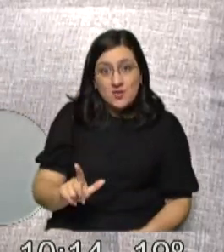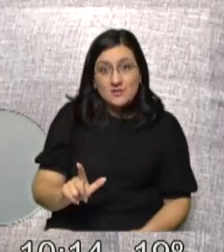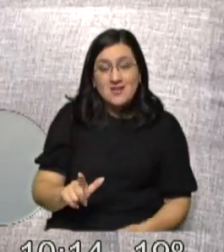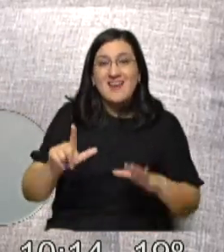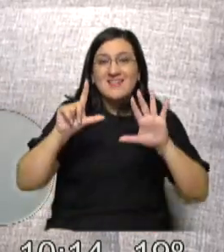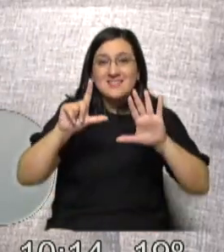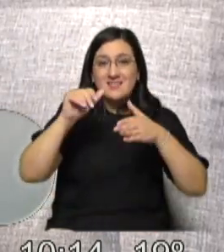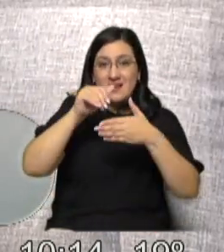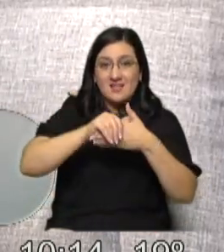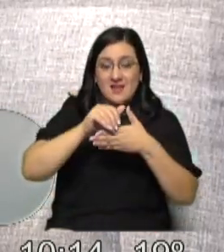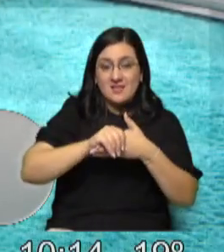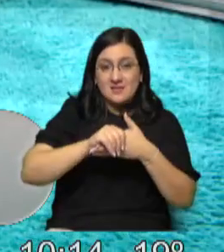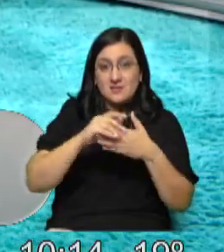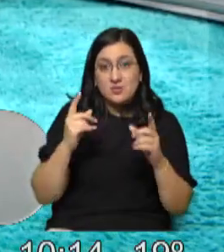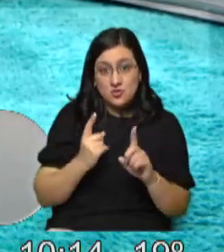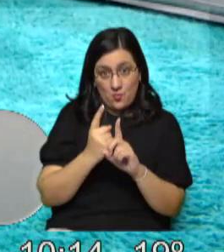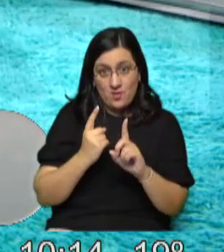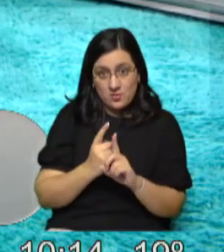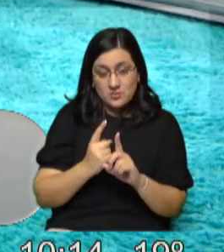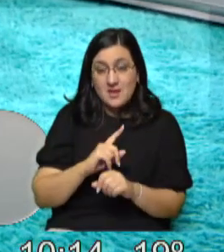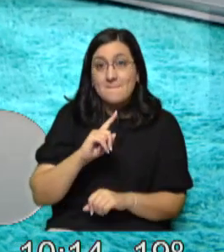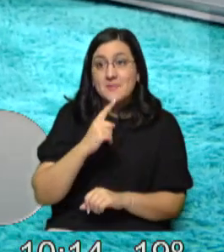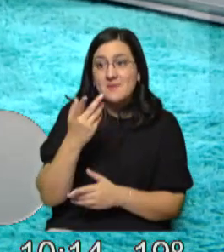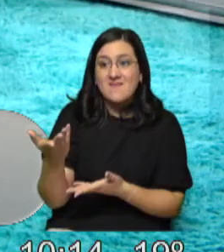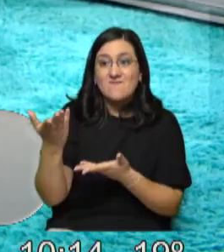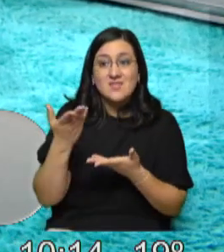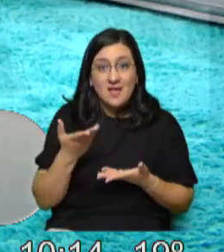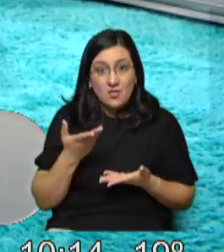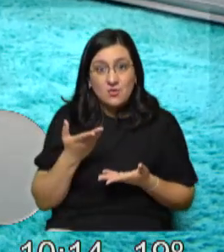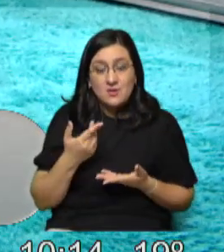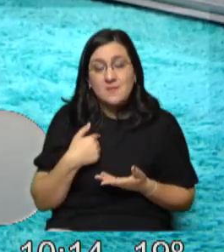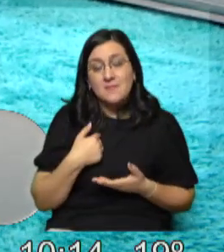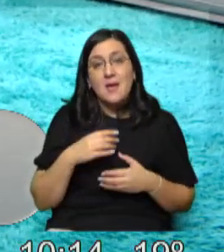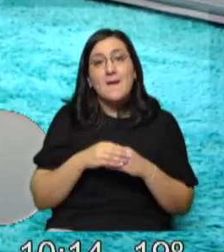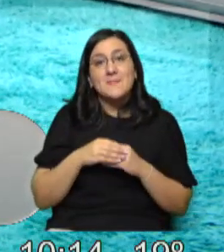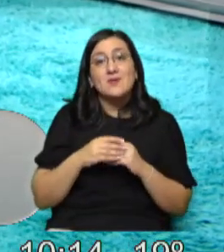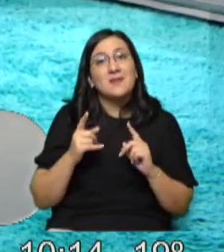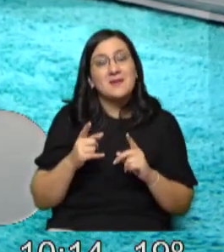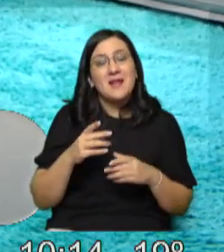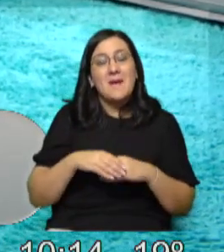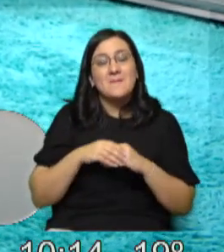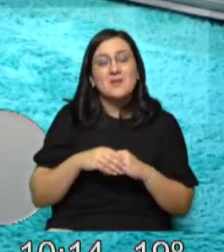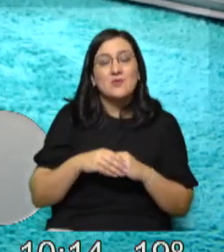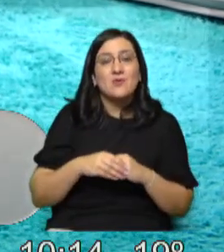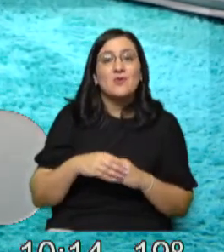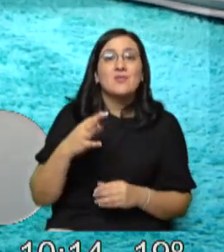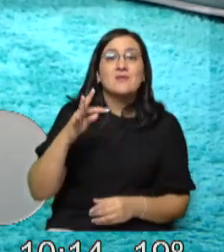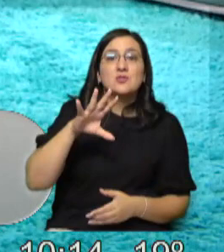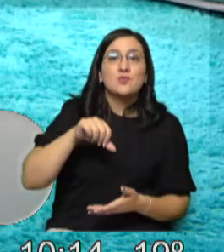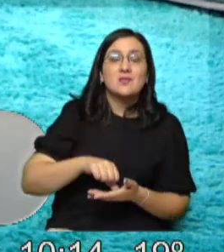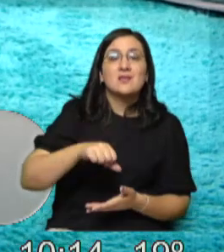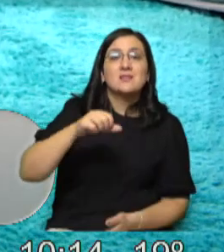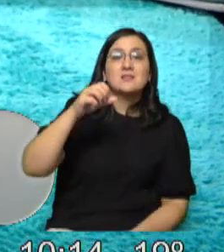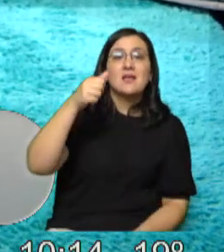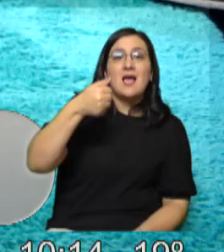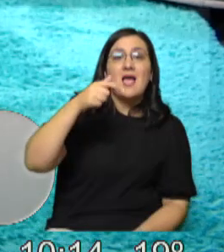la tarde, son los encuentros. Y el primer invitado es alguien, amigo nuestro y amigo también de acá de la casa, que es Alejandro Barbieri, que ya